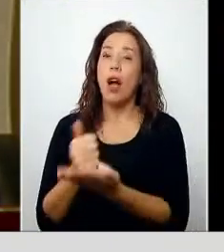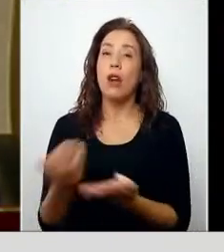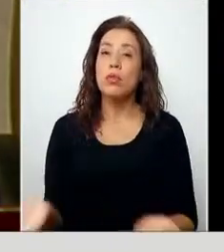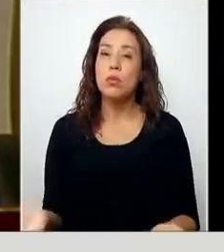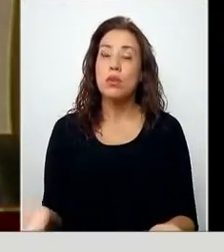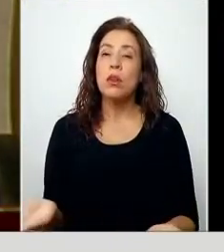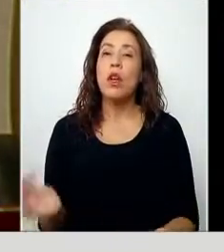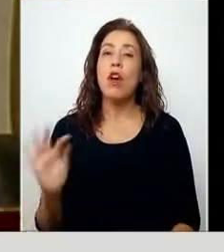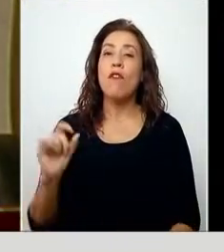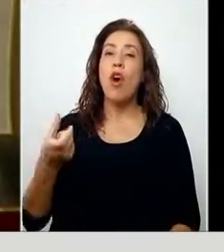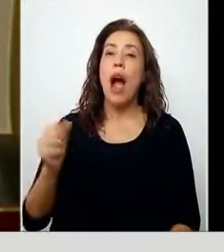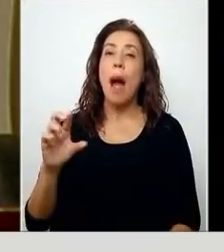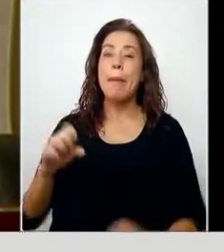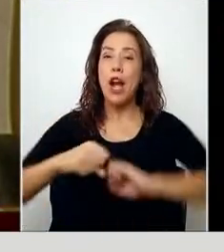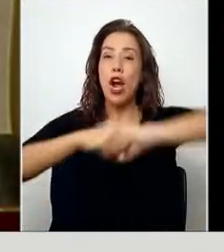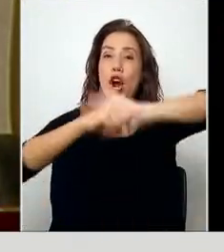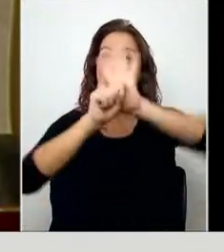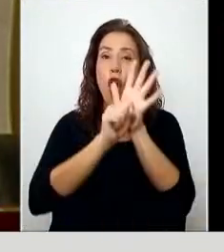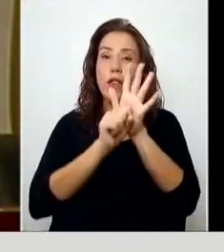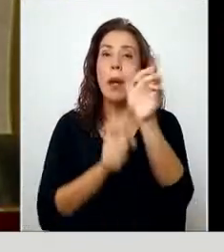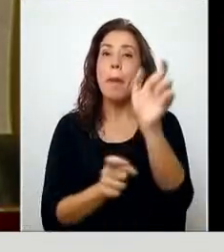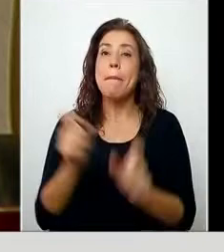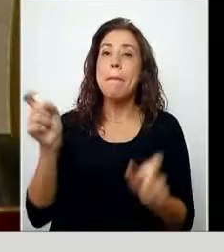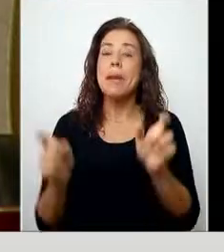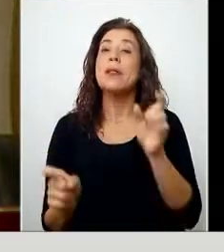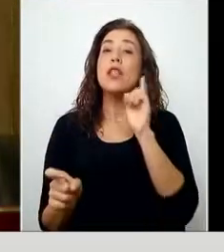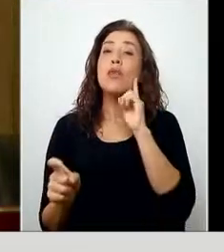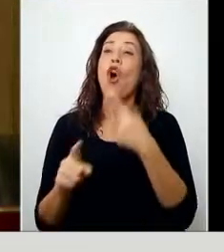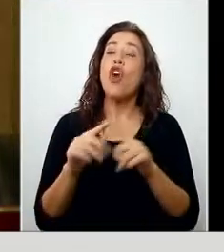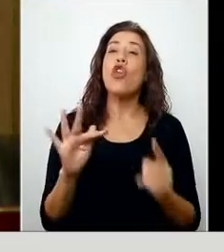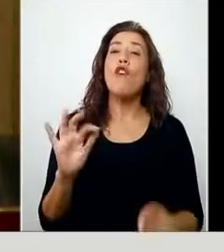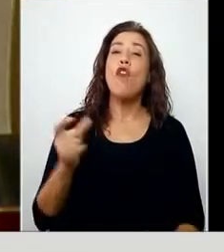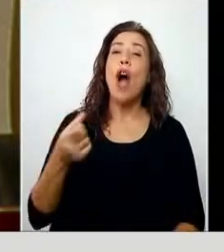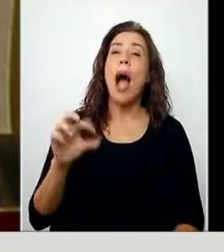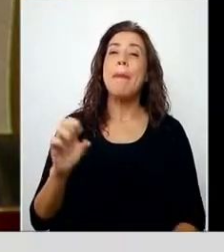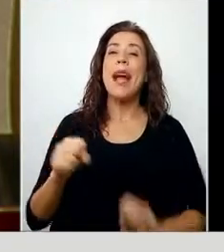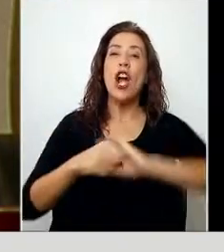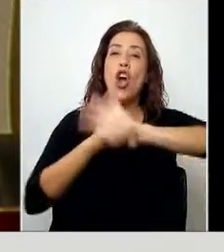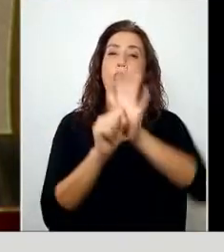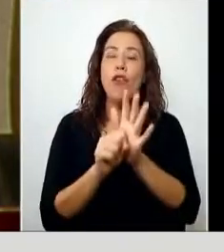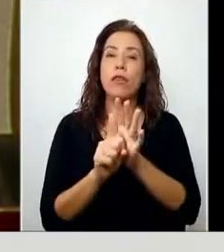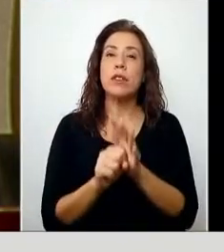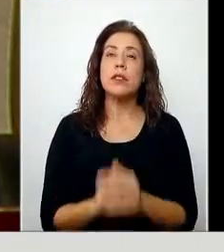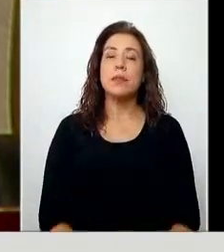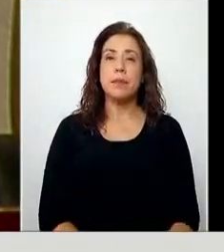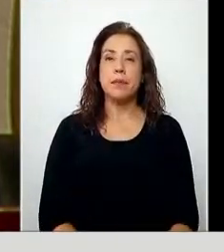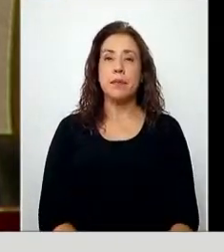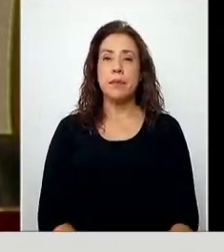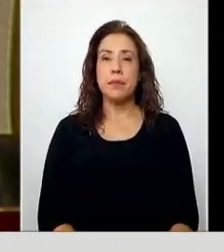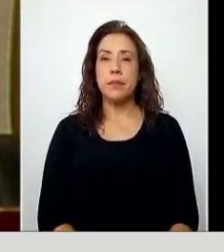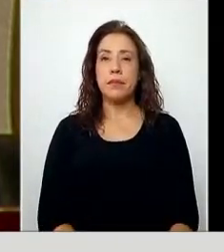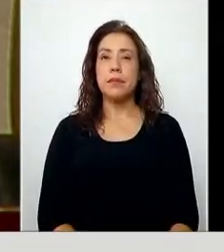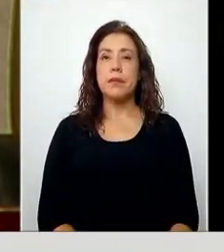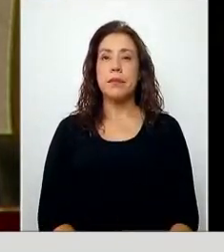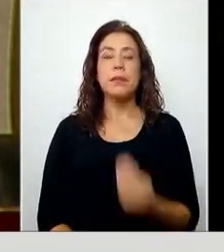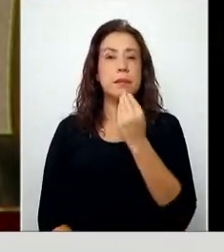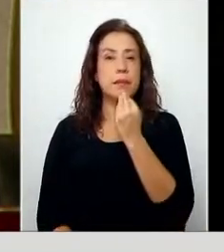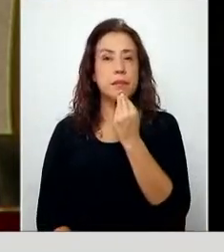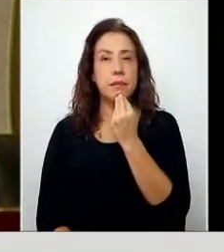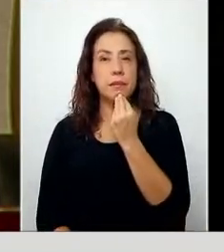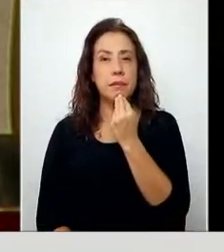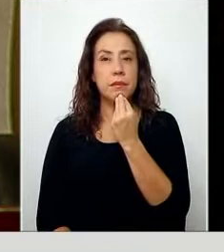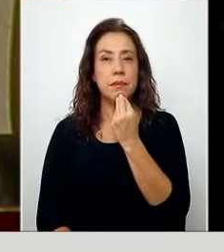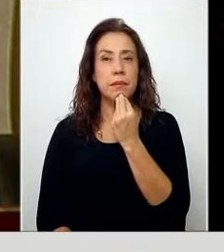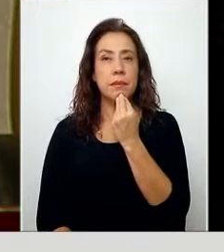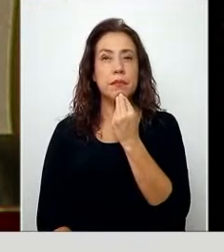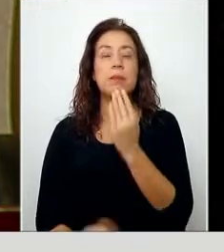a los beneficiarios que tuvieron el fogape covid ni el fogape reactiva Quienes no lo tuvieron y también se va a beneficiar